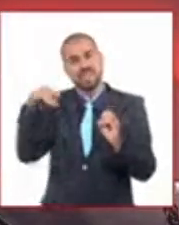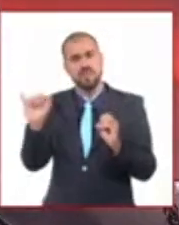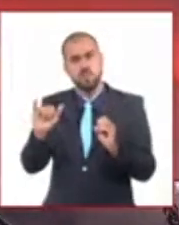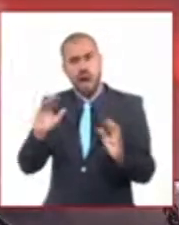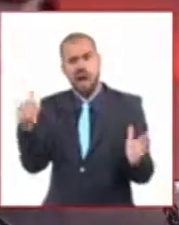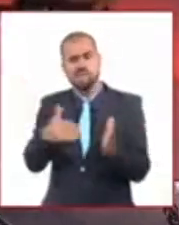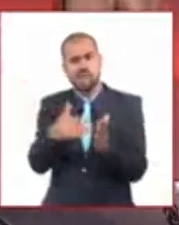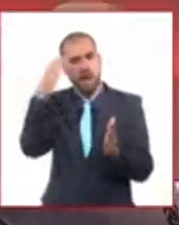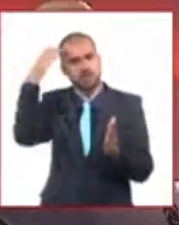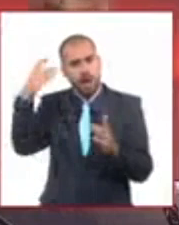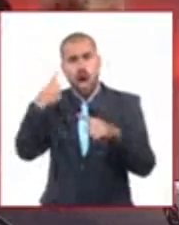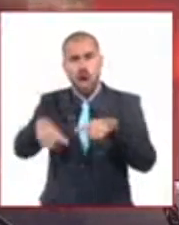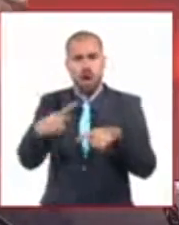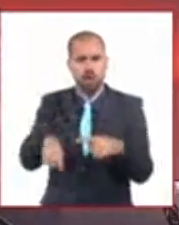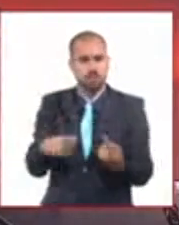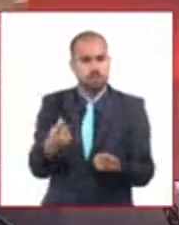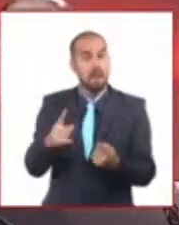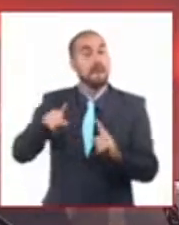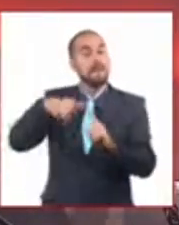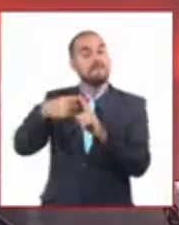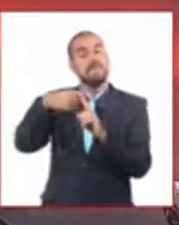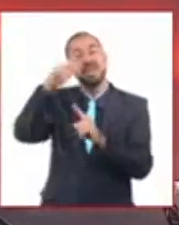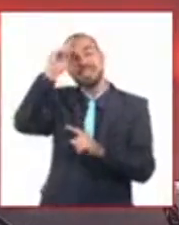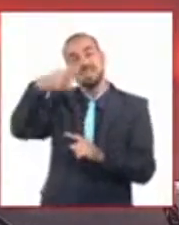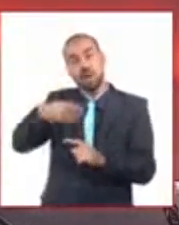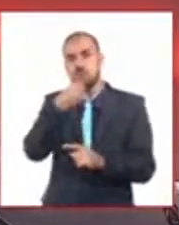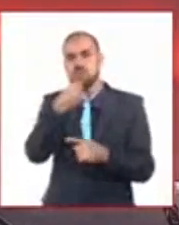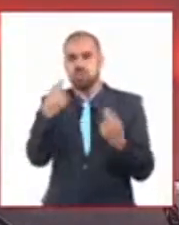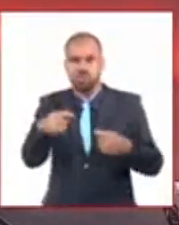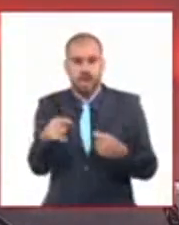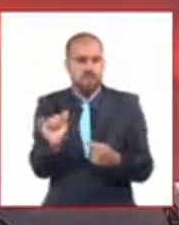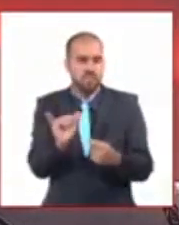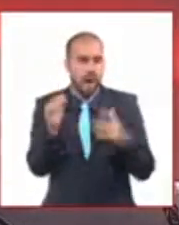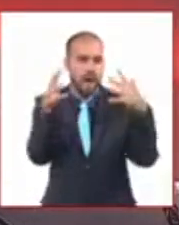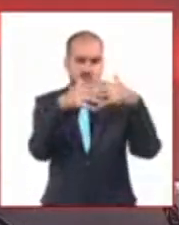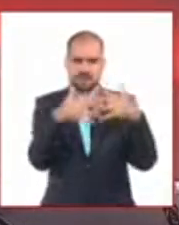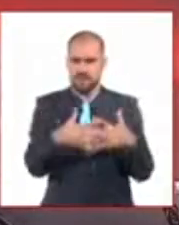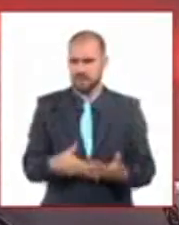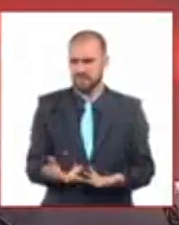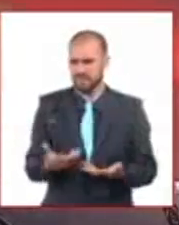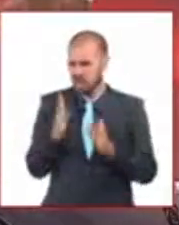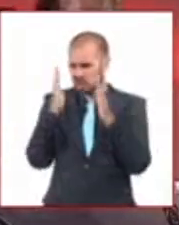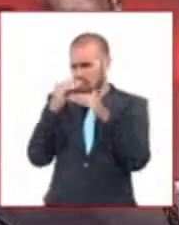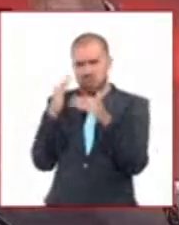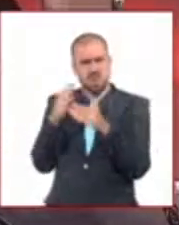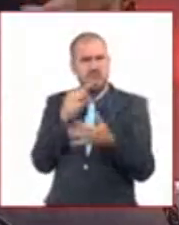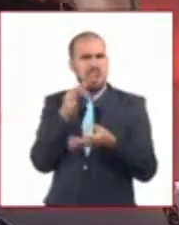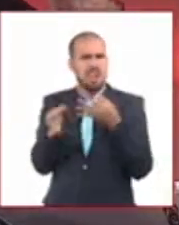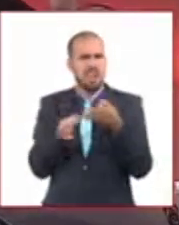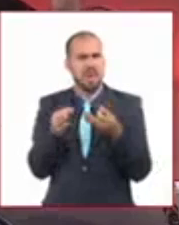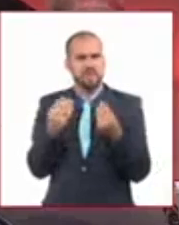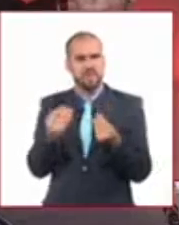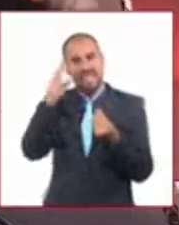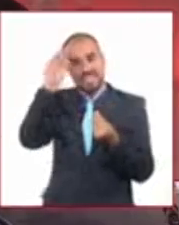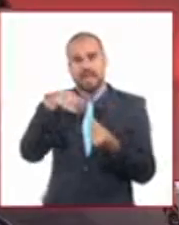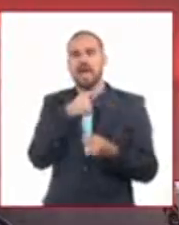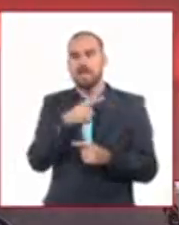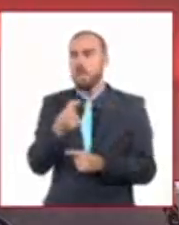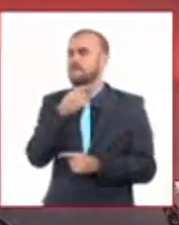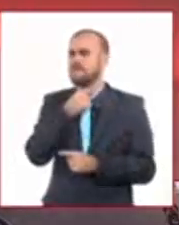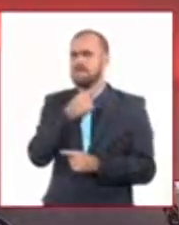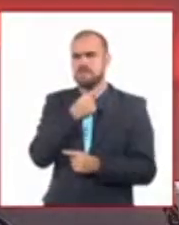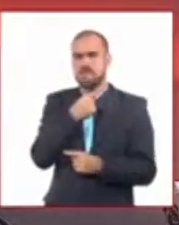tema de la salud para todos que realmente aunque se mencionan no está presente donde está el tema de la desigualdad y la pobreza en américa